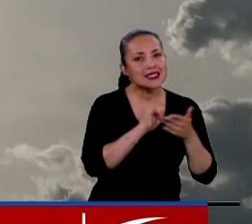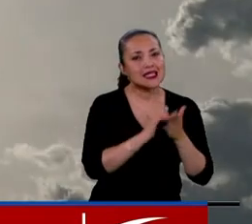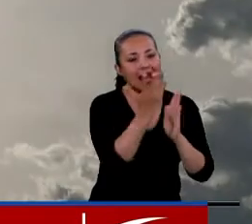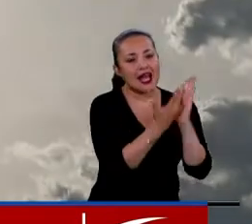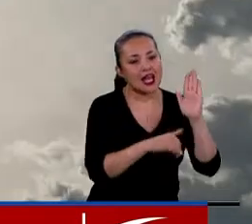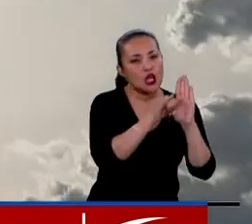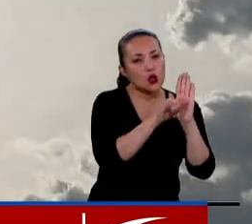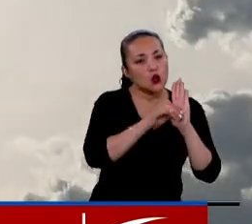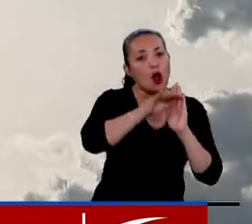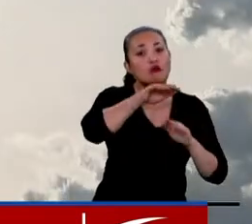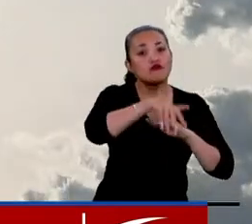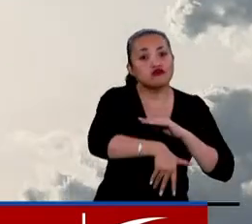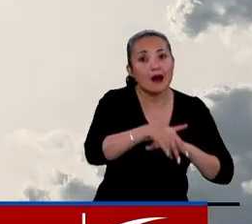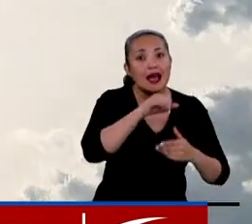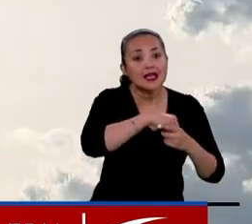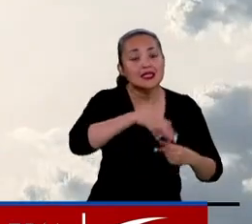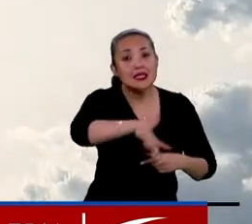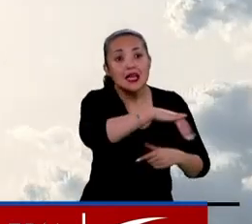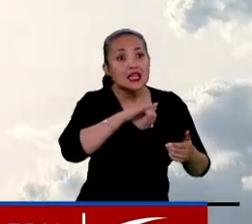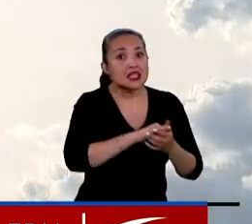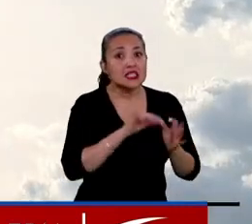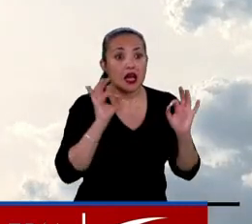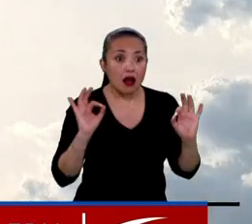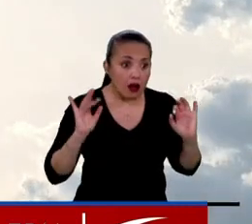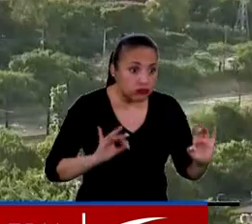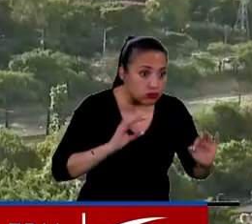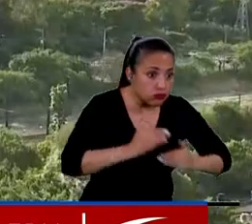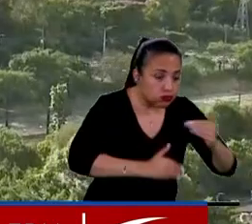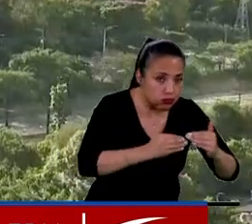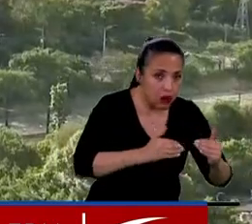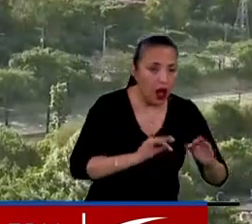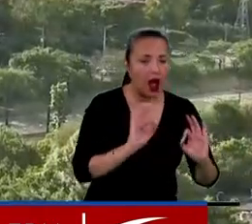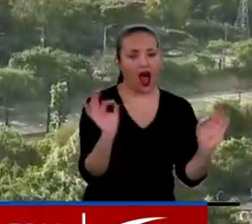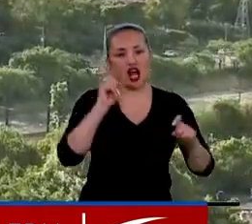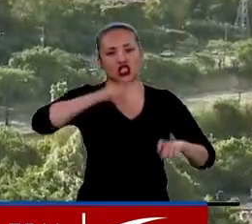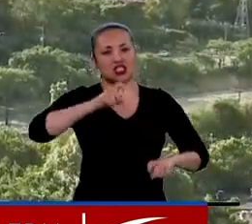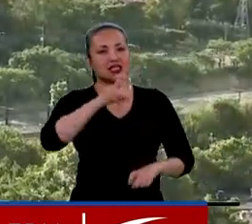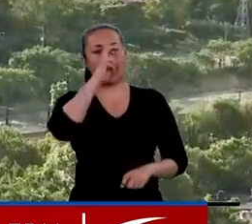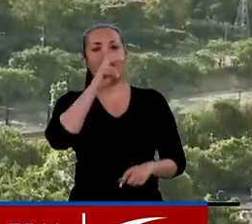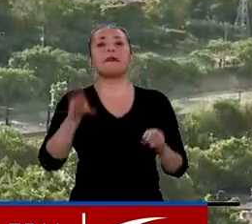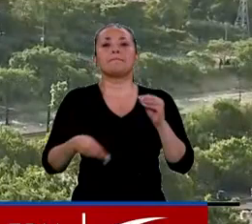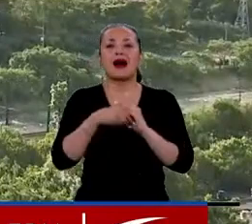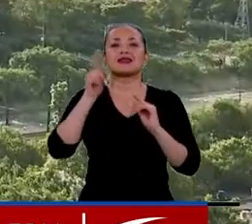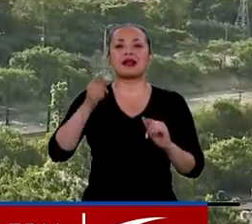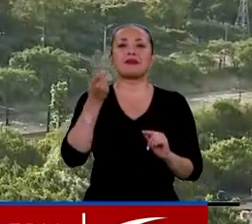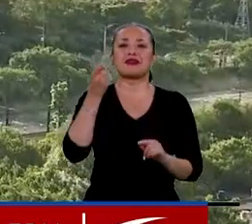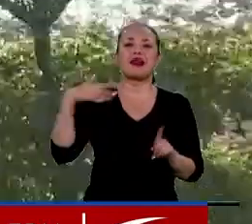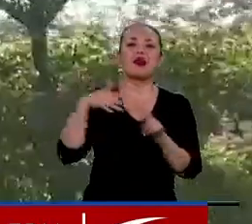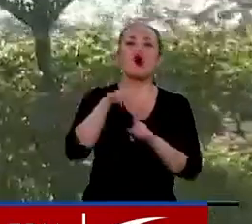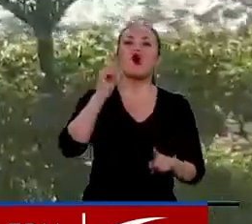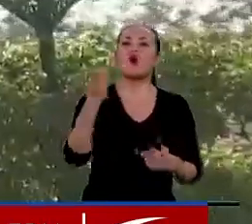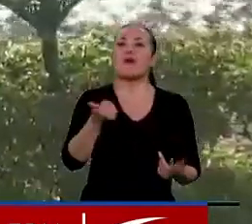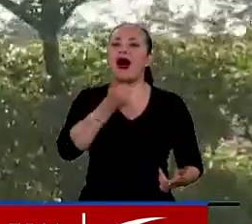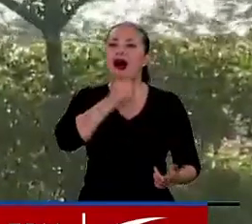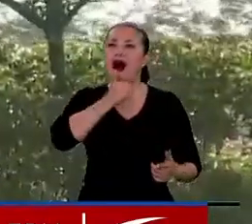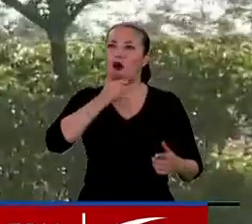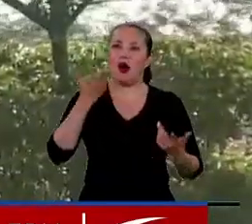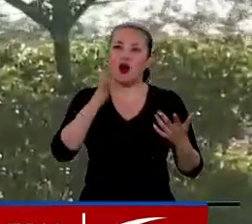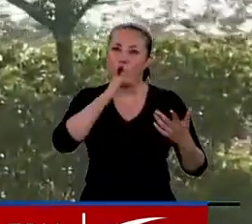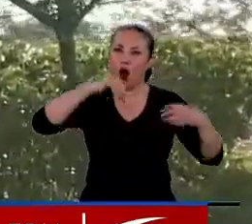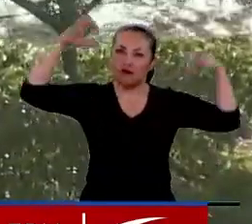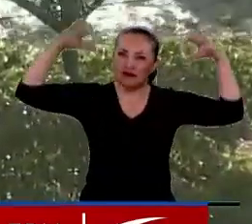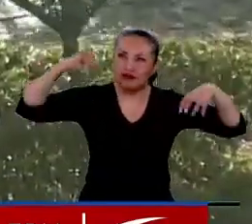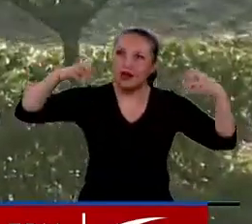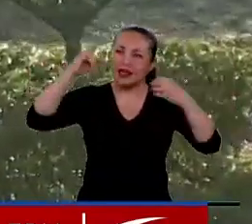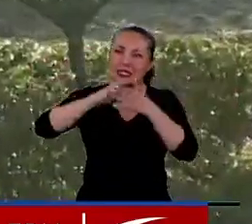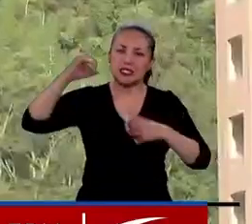racionamiento. Empresas Públicas de Medellín tampoco descarta la alerta por el fenómeno del Niño y pese a que otros operadores restaron importancia